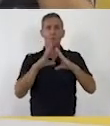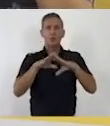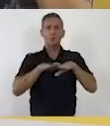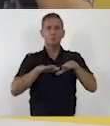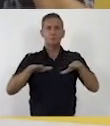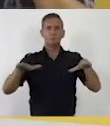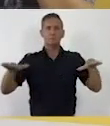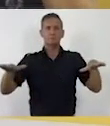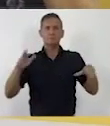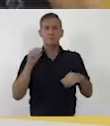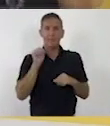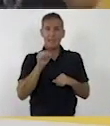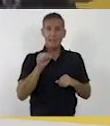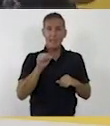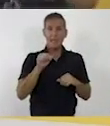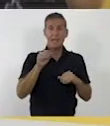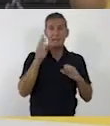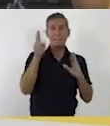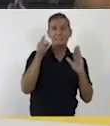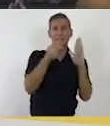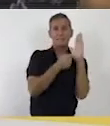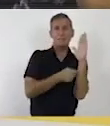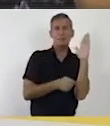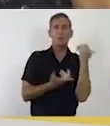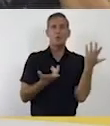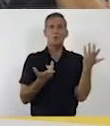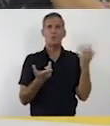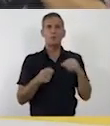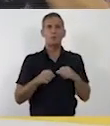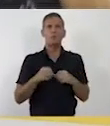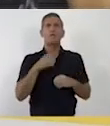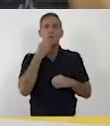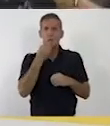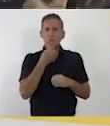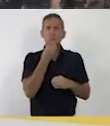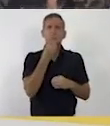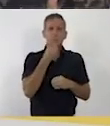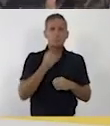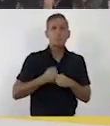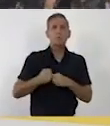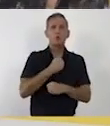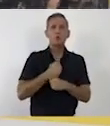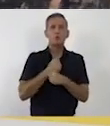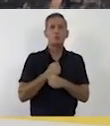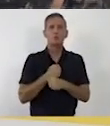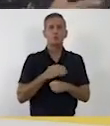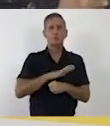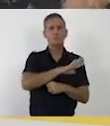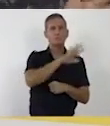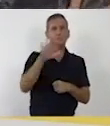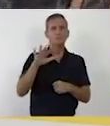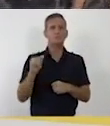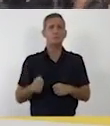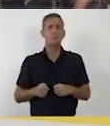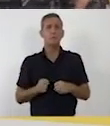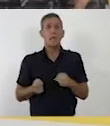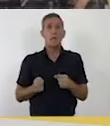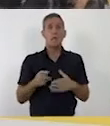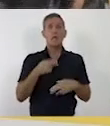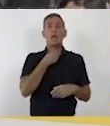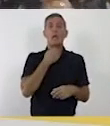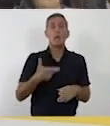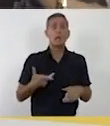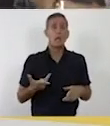estabilidad, que es la propiedad, le da la posibilidad que se pueda utilizar en atmósferas inertes. Por ejemplo, en la inseminación